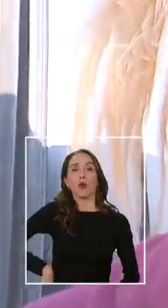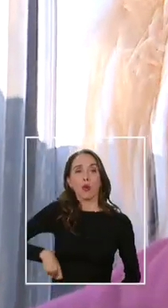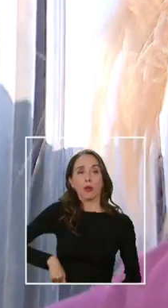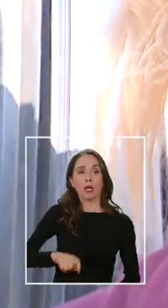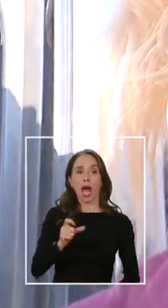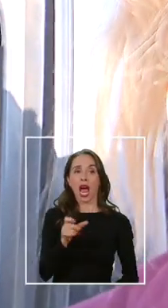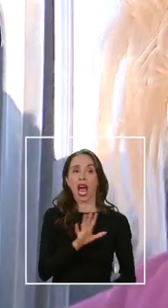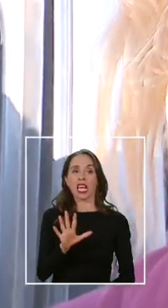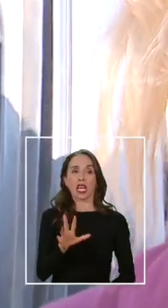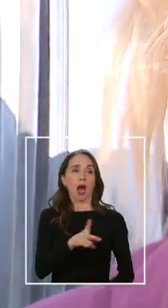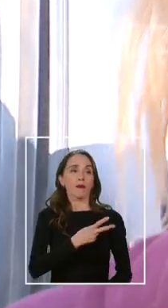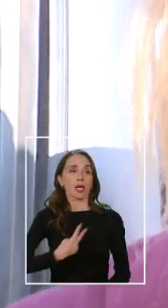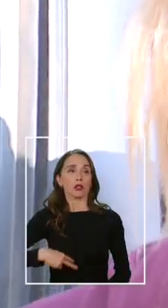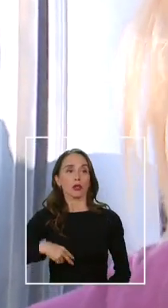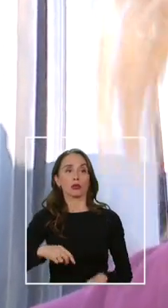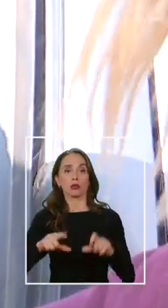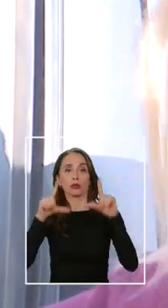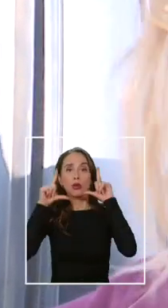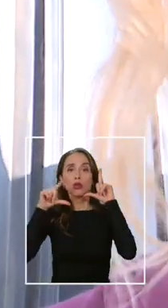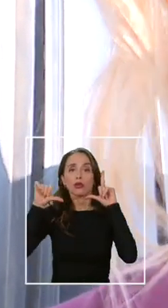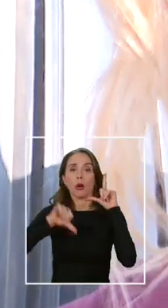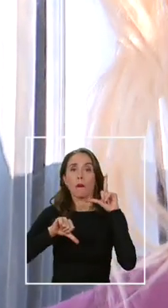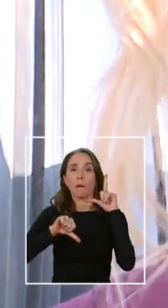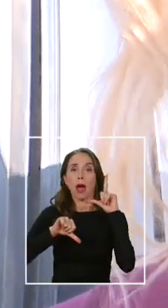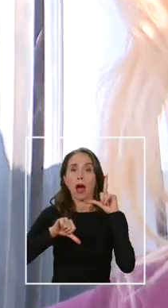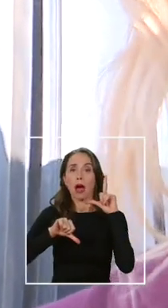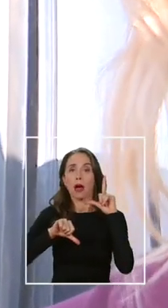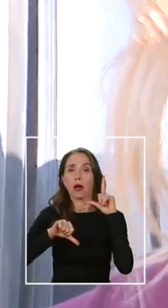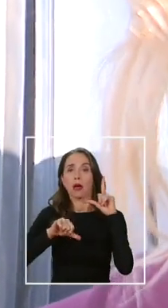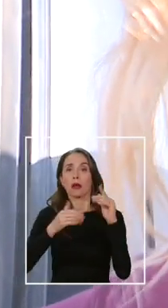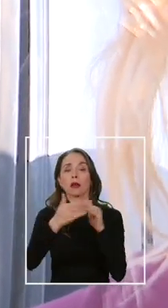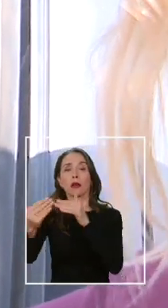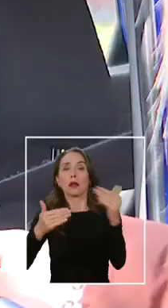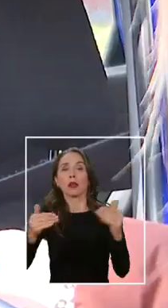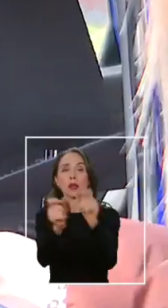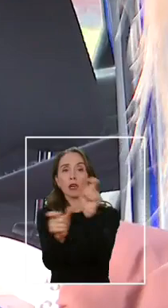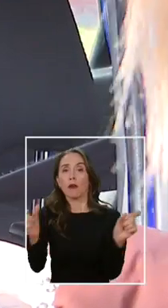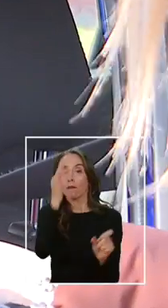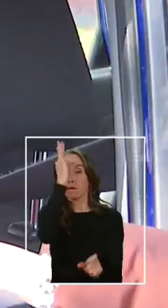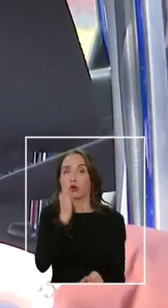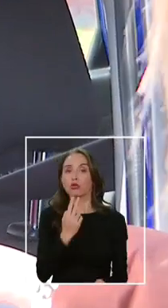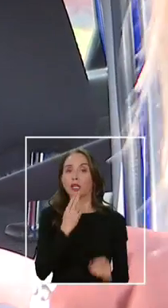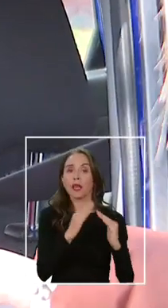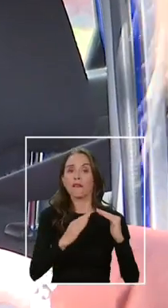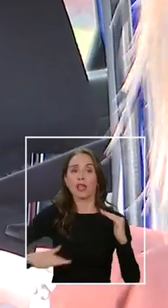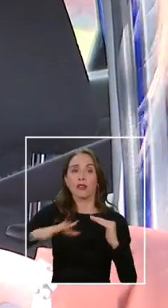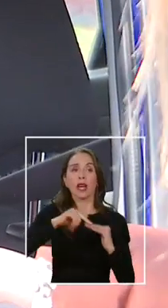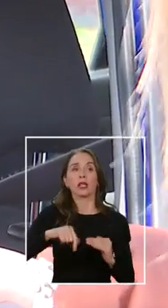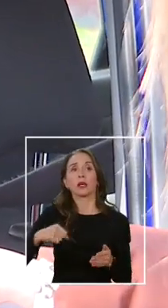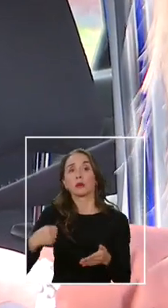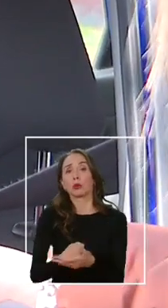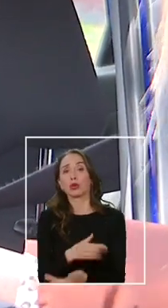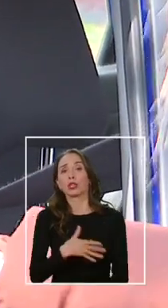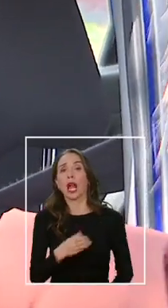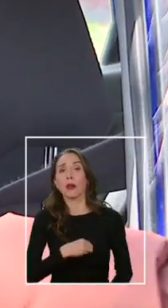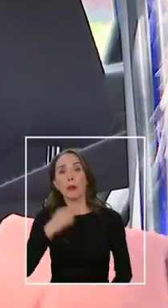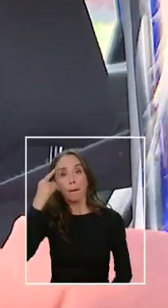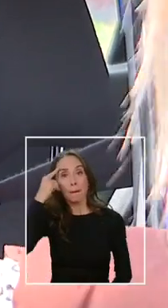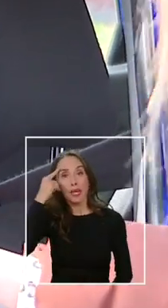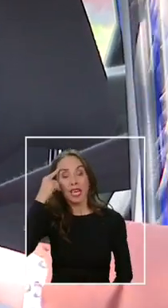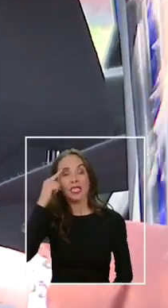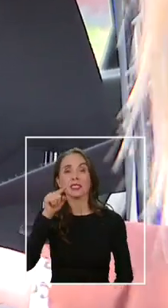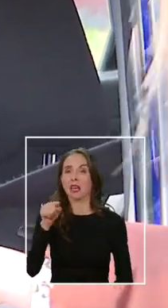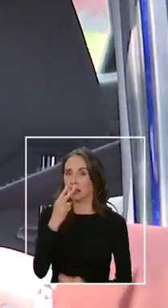deja mal parados a los demás funcionarios. Lamentable, pues, pucha. Uno piensa que eso